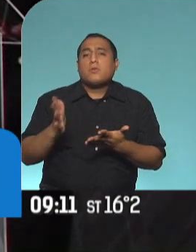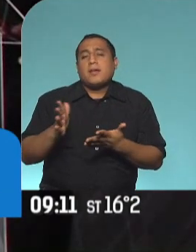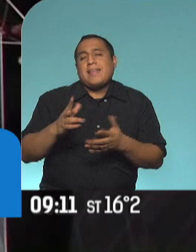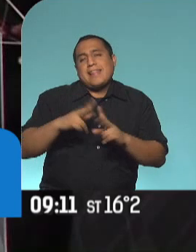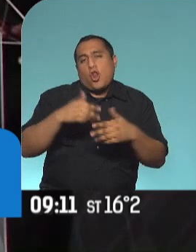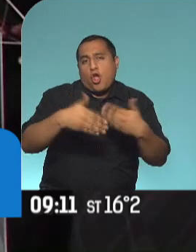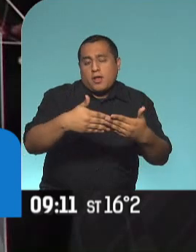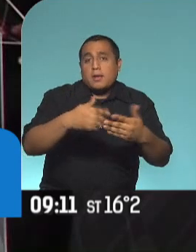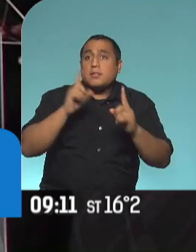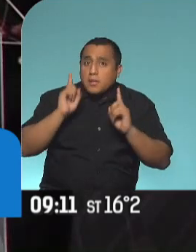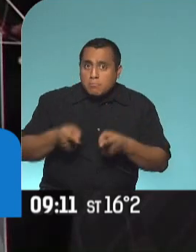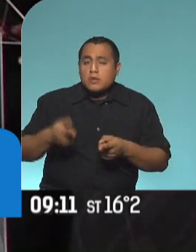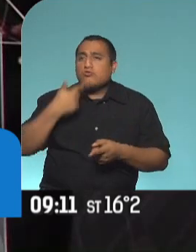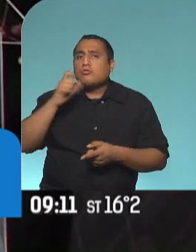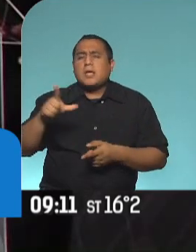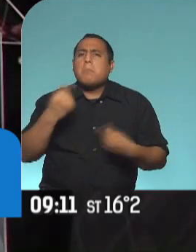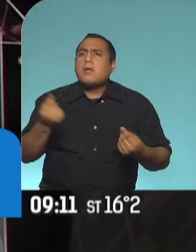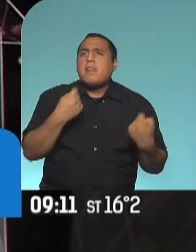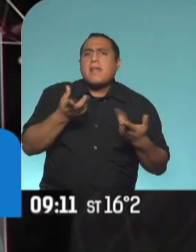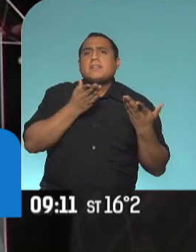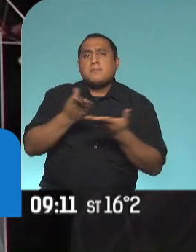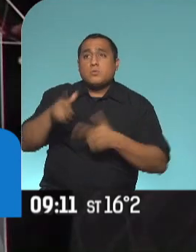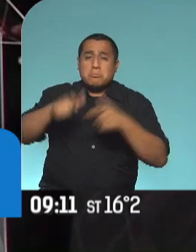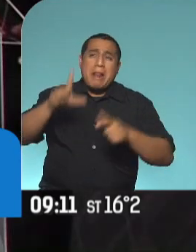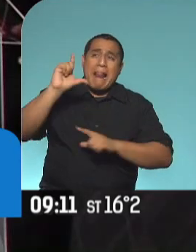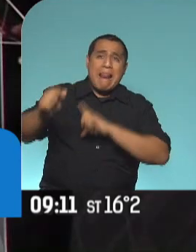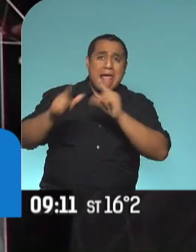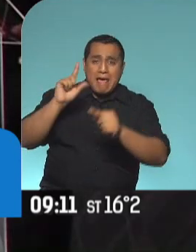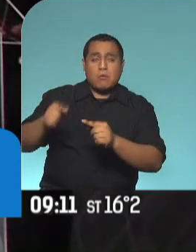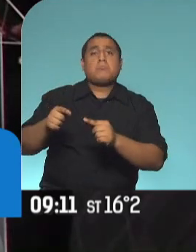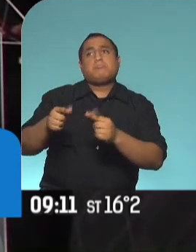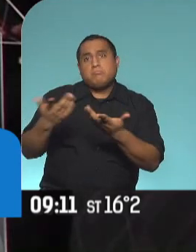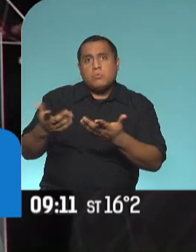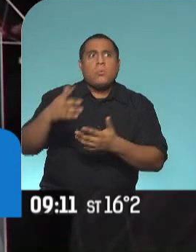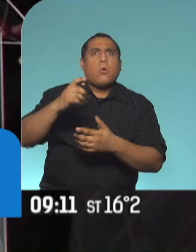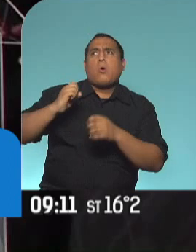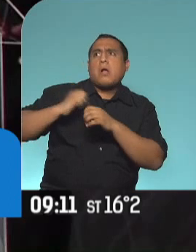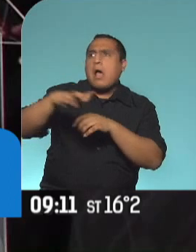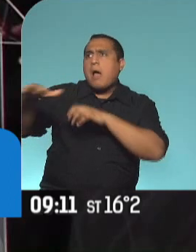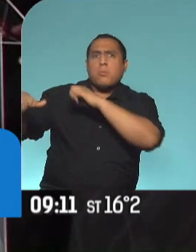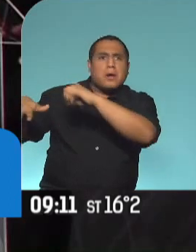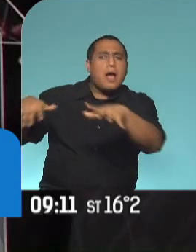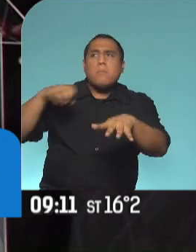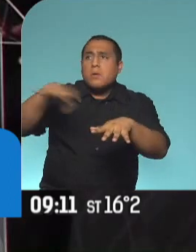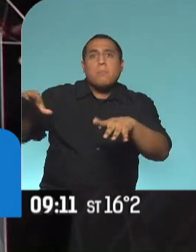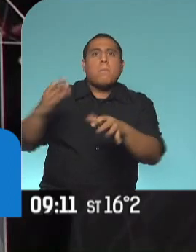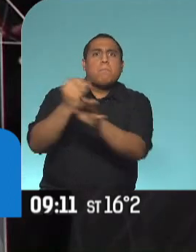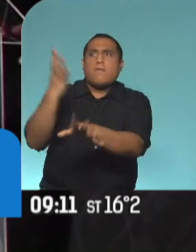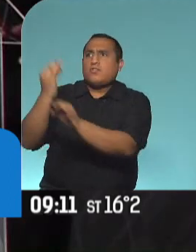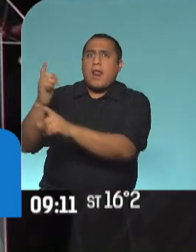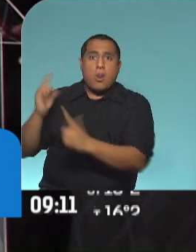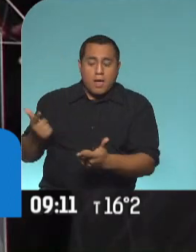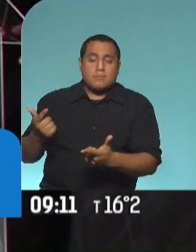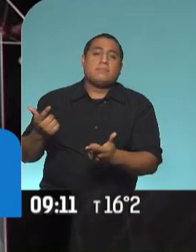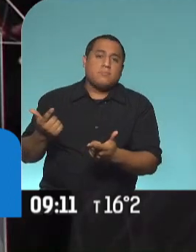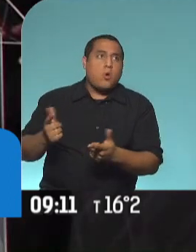¿Por qué? Porque permite acercar servicios a personas que están lejos, a personas que están en zonas rurales, donde no hay especialistas, a personas que